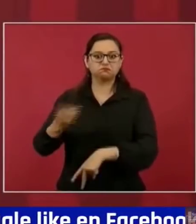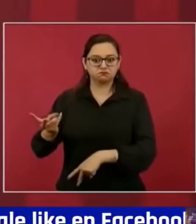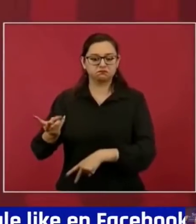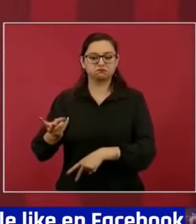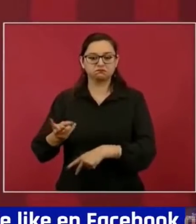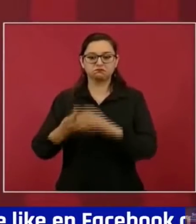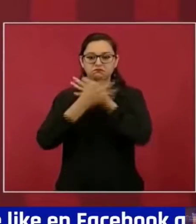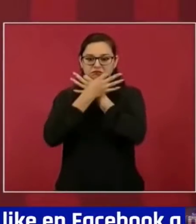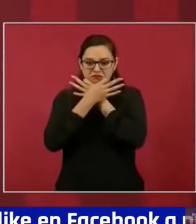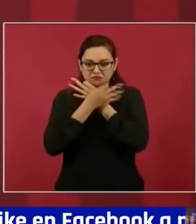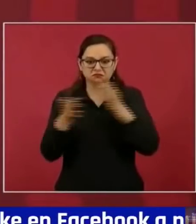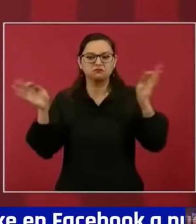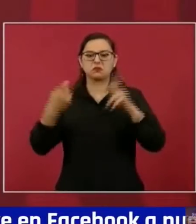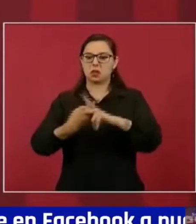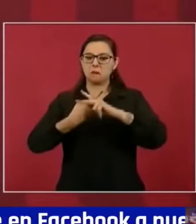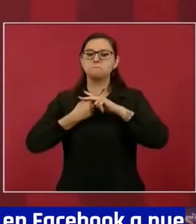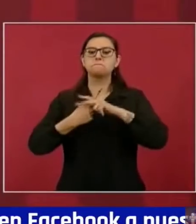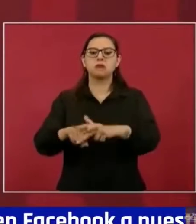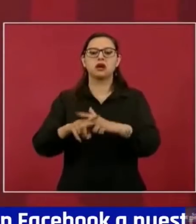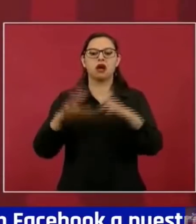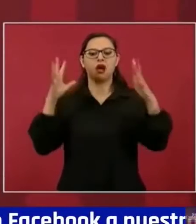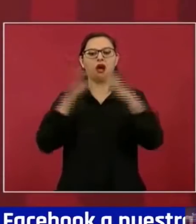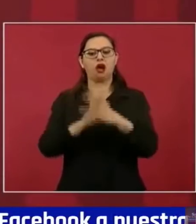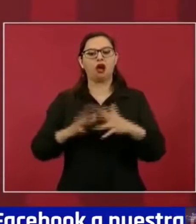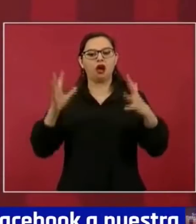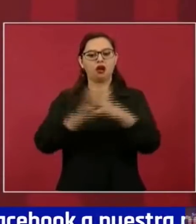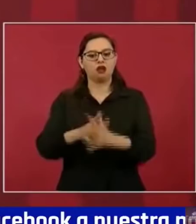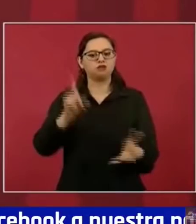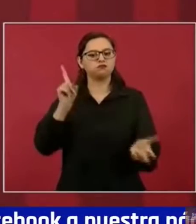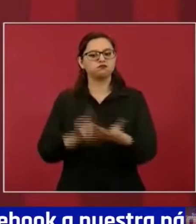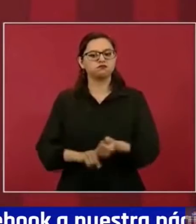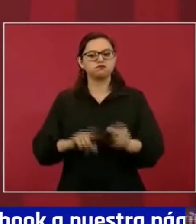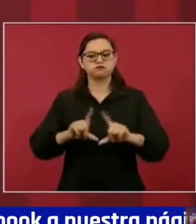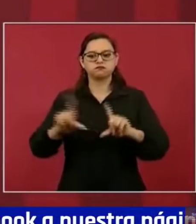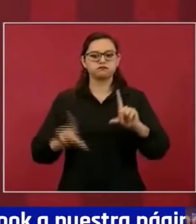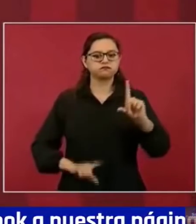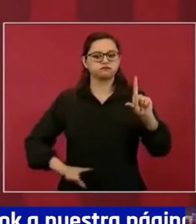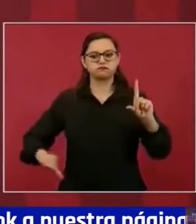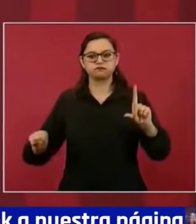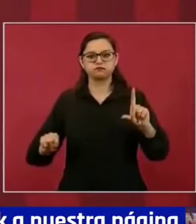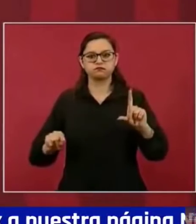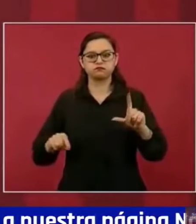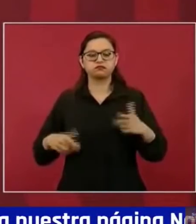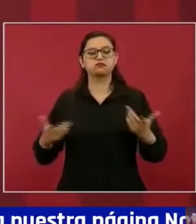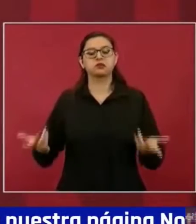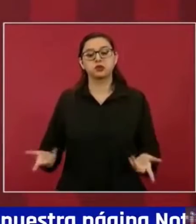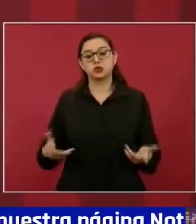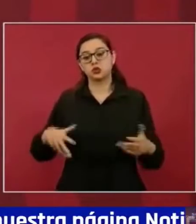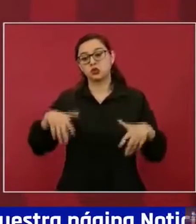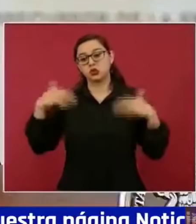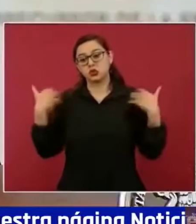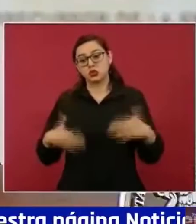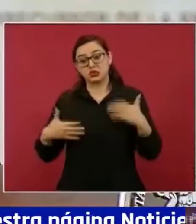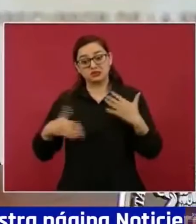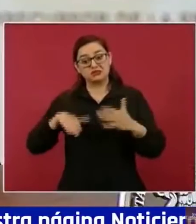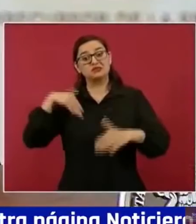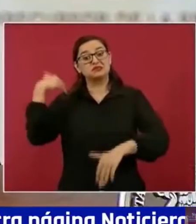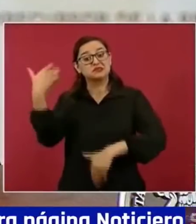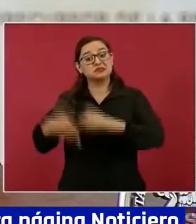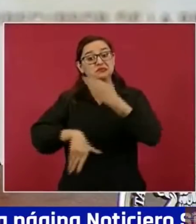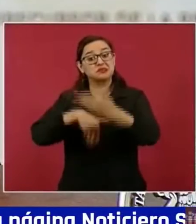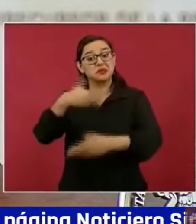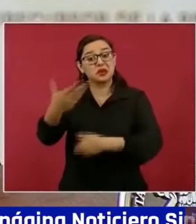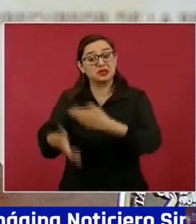a declarar la guerra. Y todo lo que produjo esa decisión.